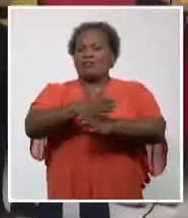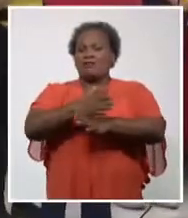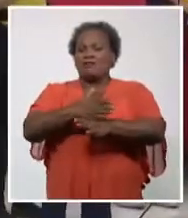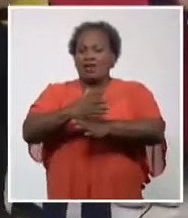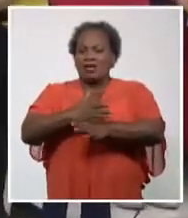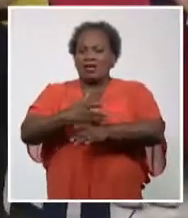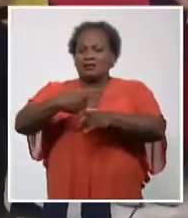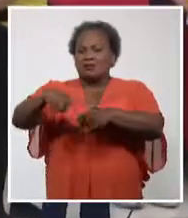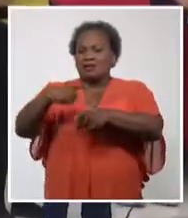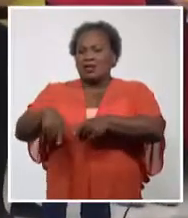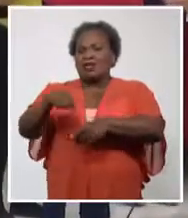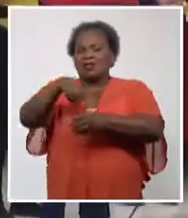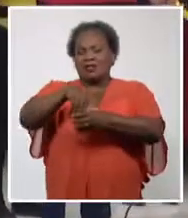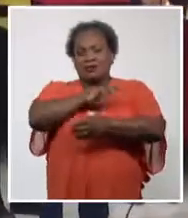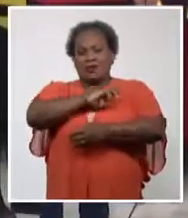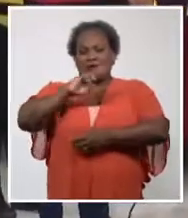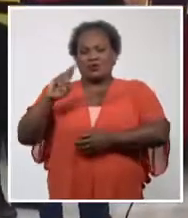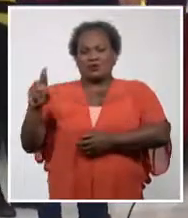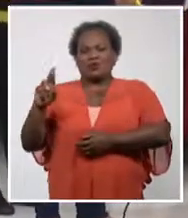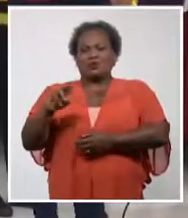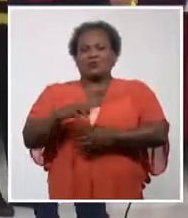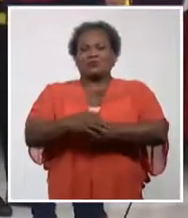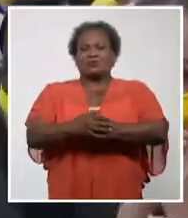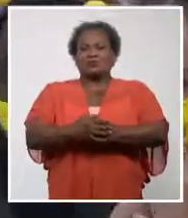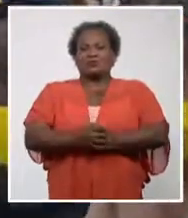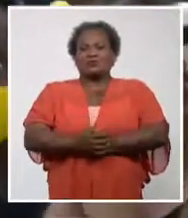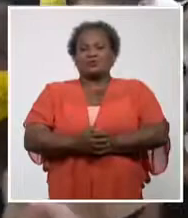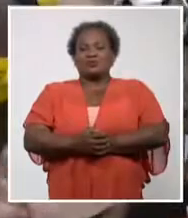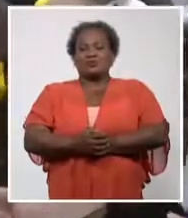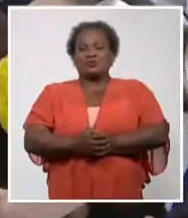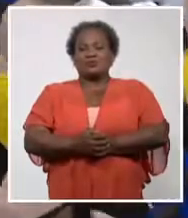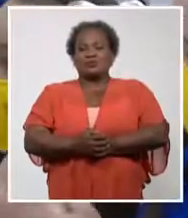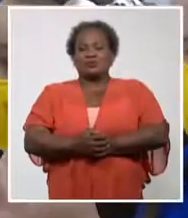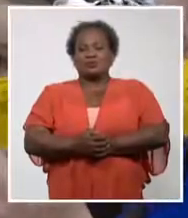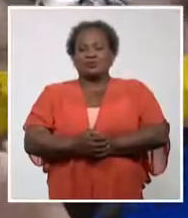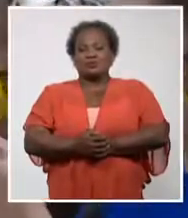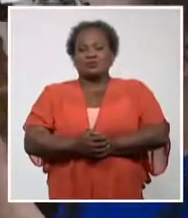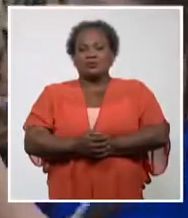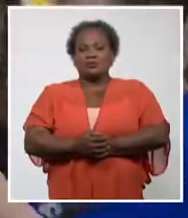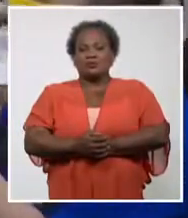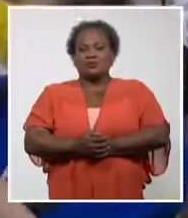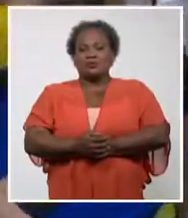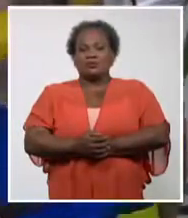revolución manolo rodríguez a las sistemas informativos de la televisión cubana